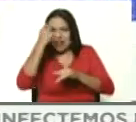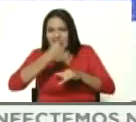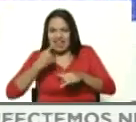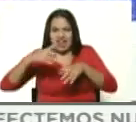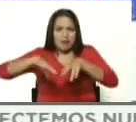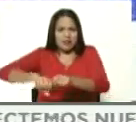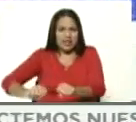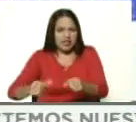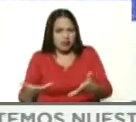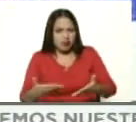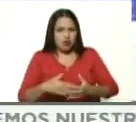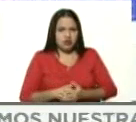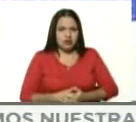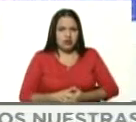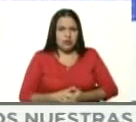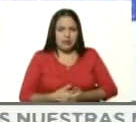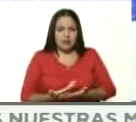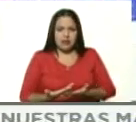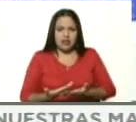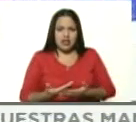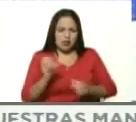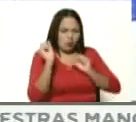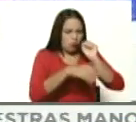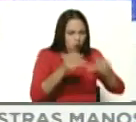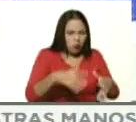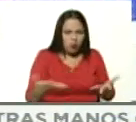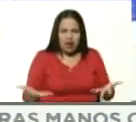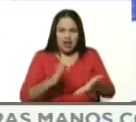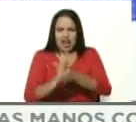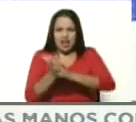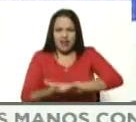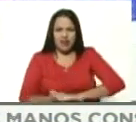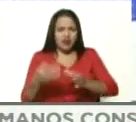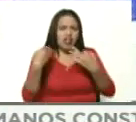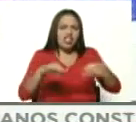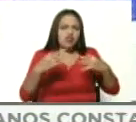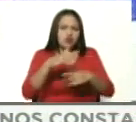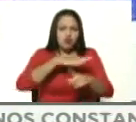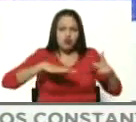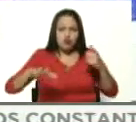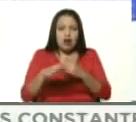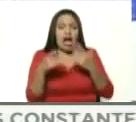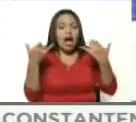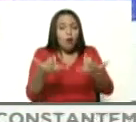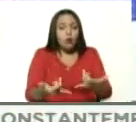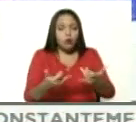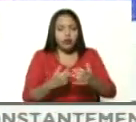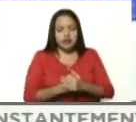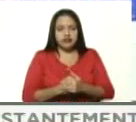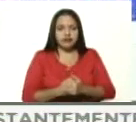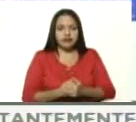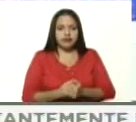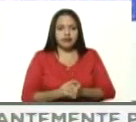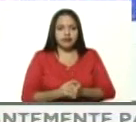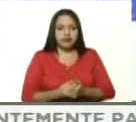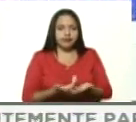capitalismo, depredador, contaminante, destructor. Ahora,